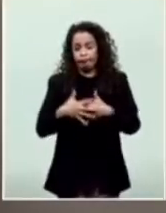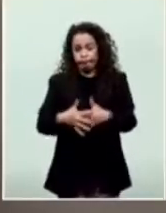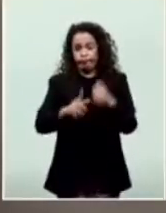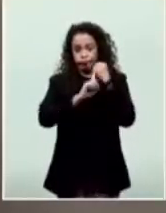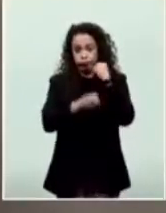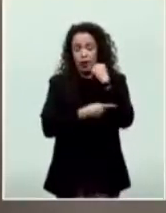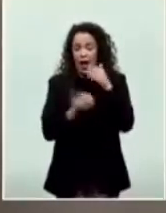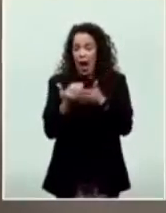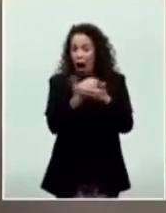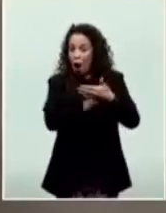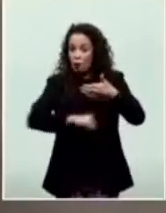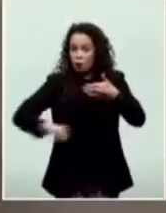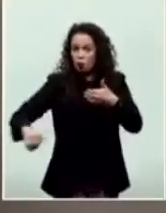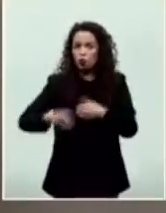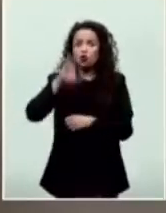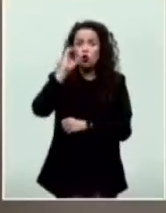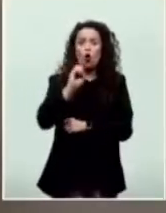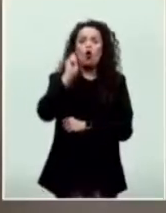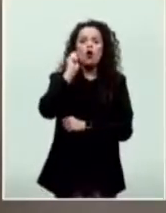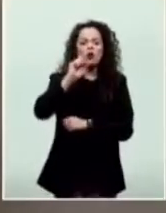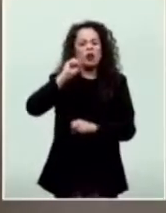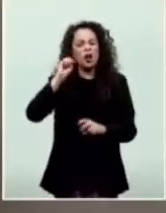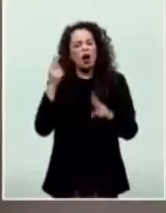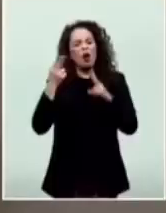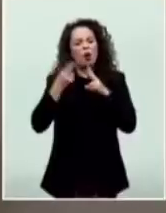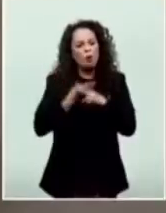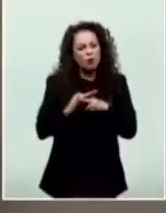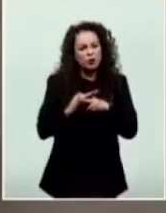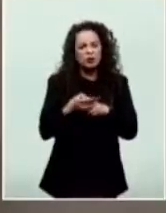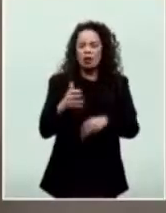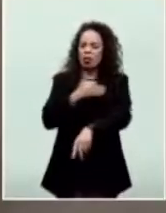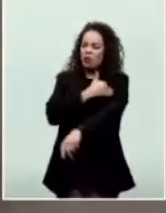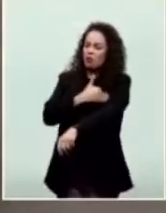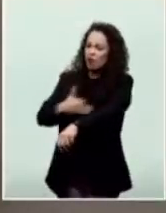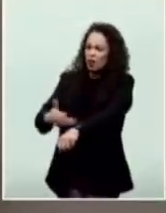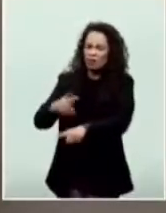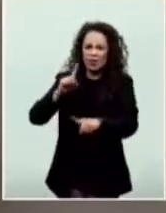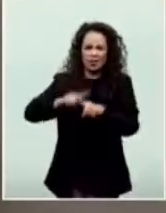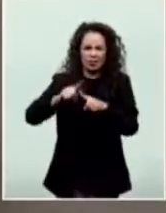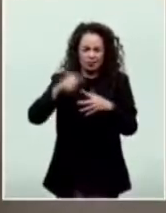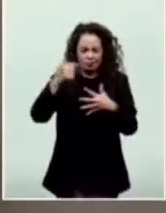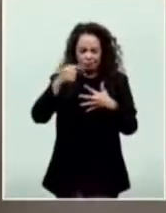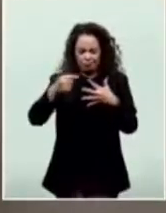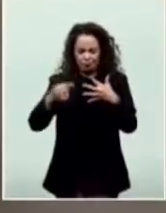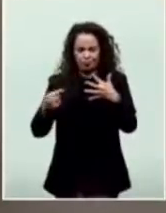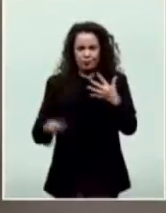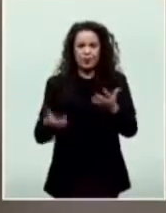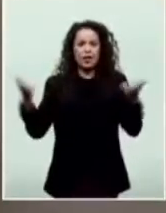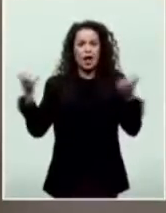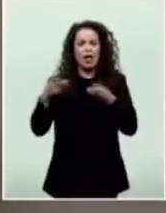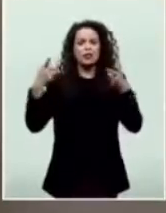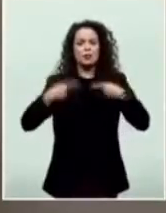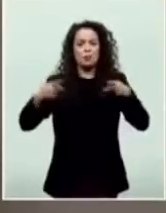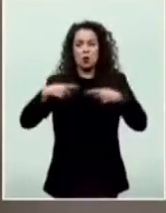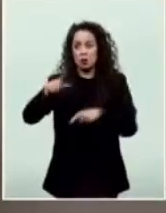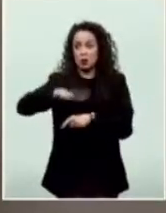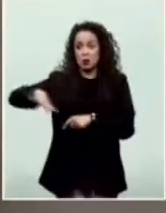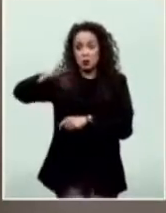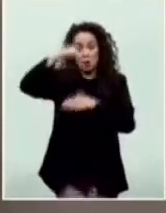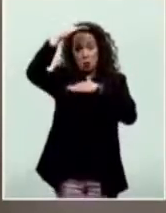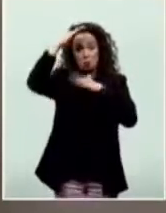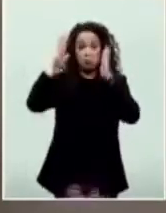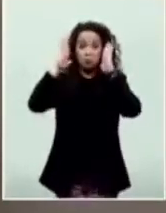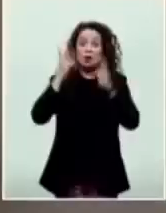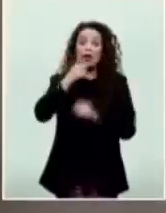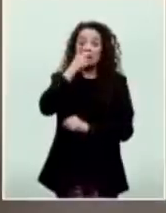de homicidio por parentesco y todas esas cuestiones que hacen los grupos conservadores para disimular que no es aborto, pero